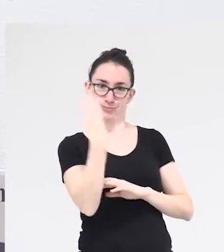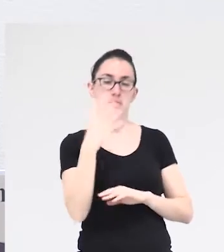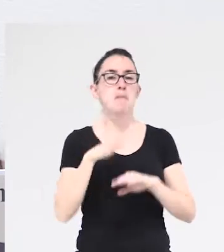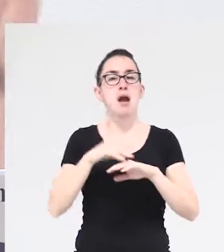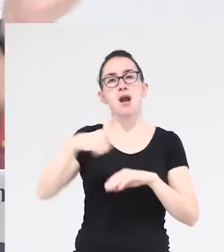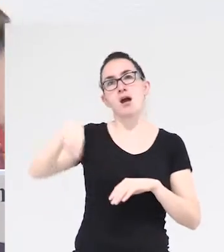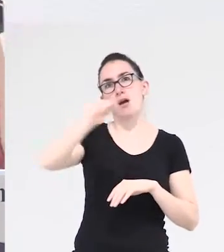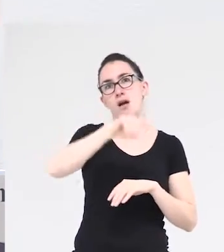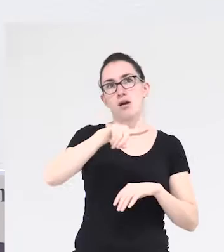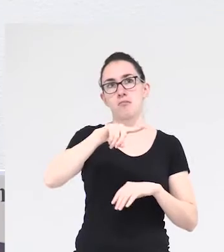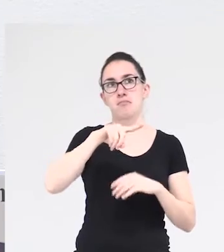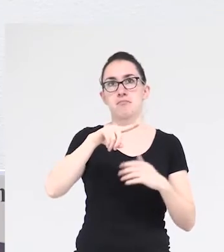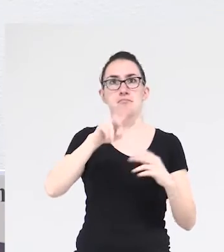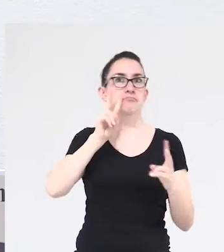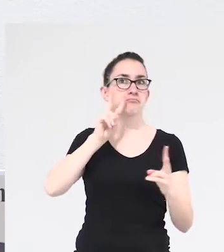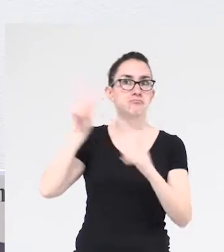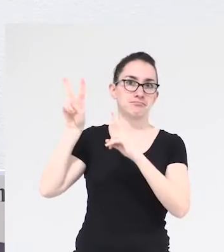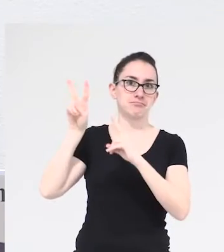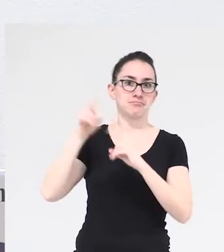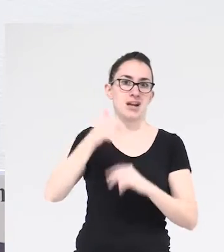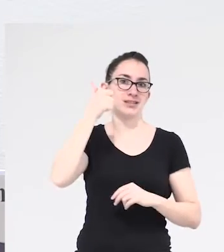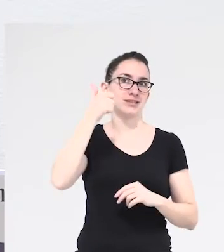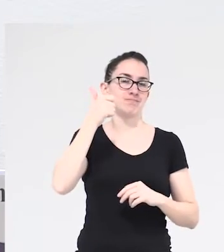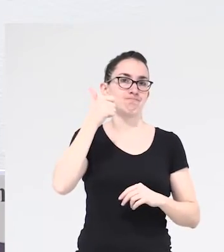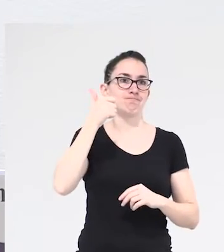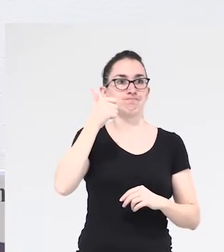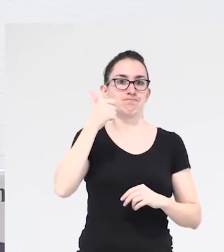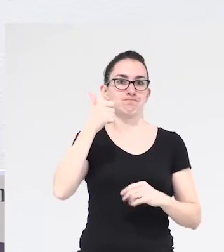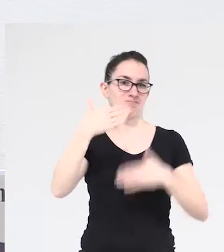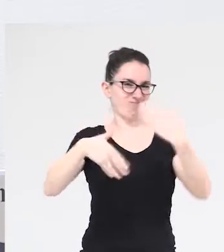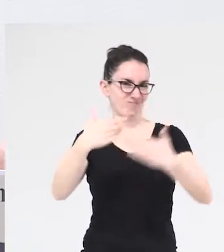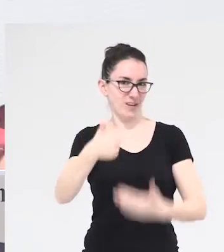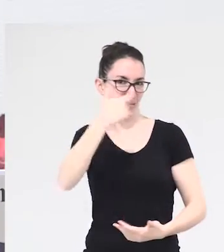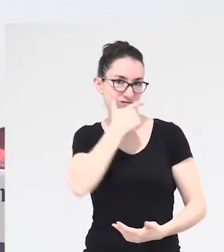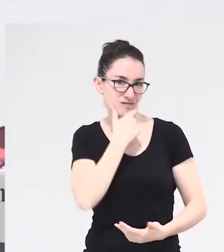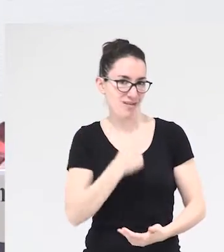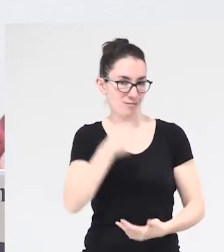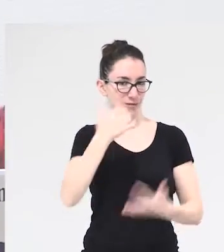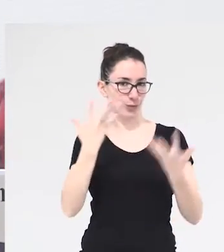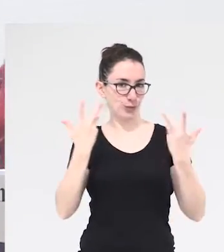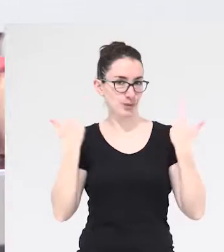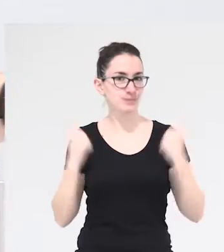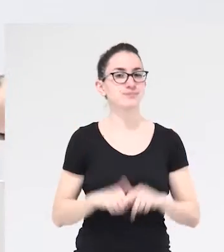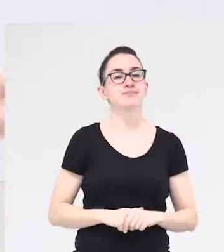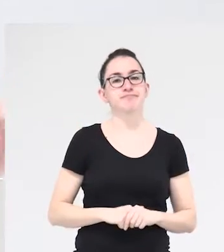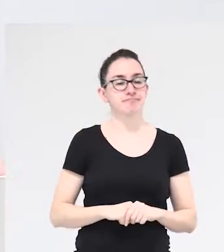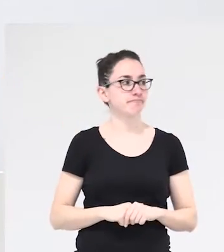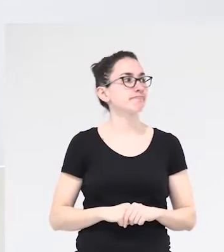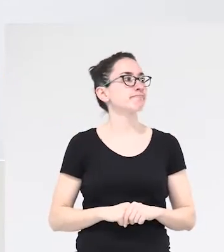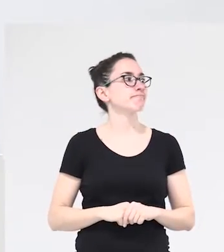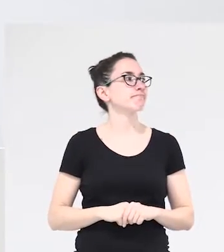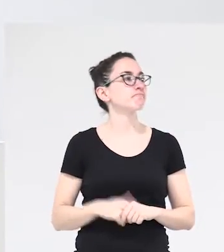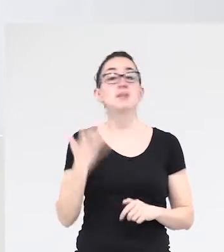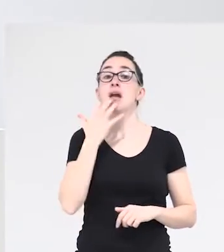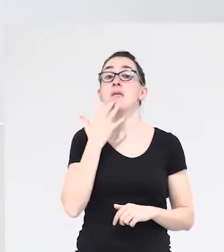que lo hagamos así más llevadero y más liviano. Más livianito.